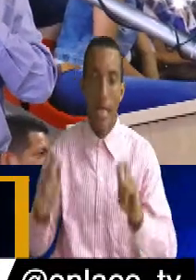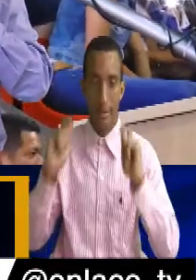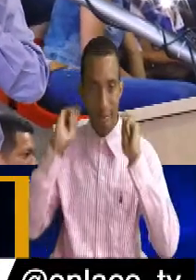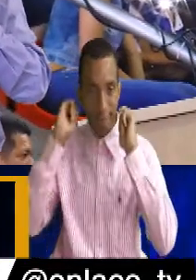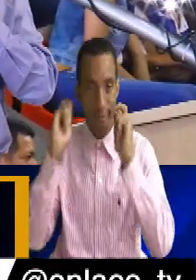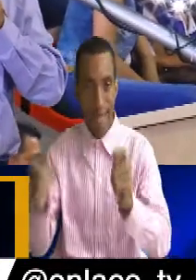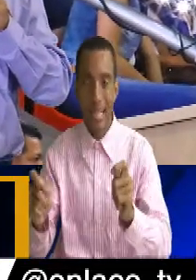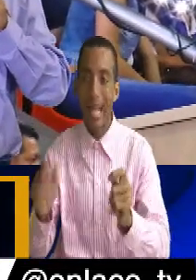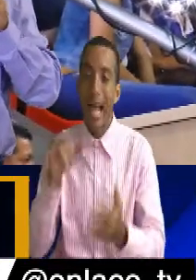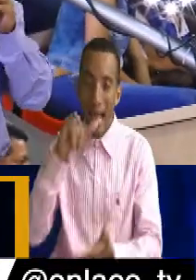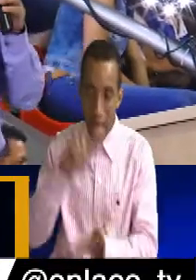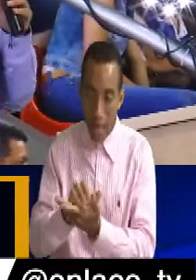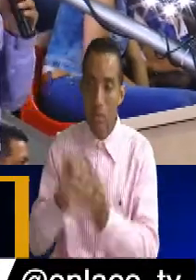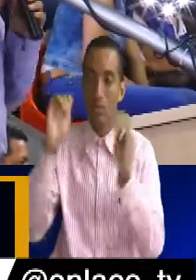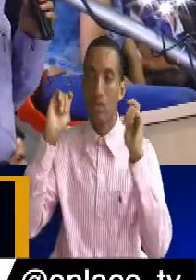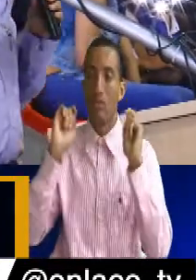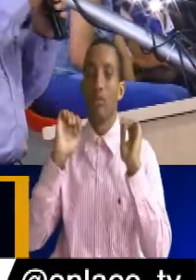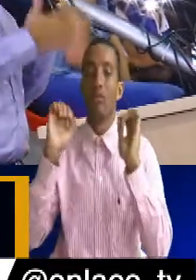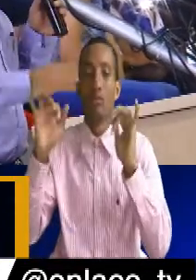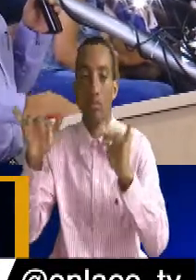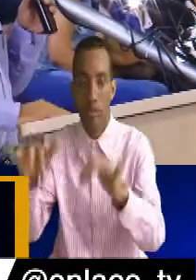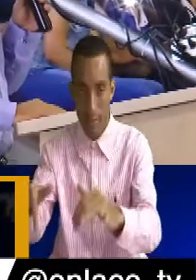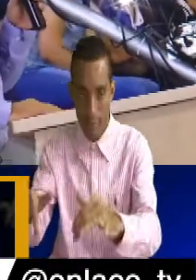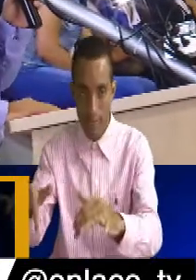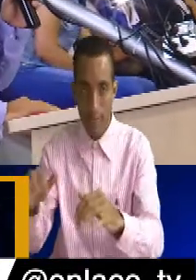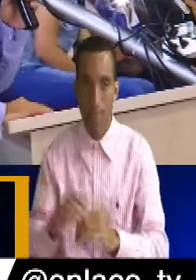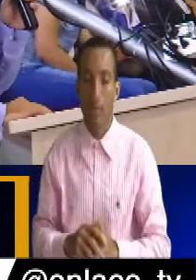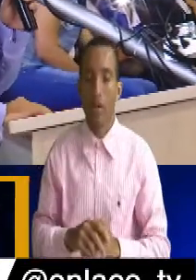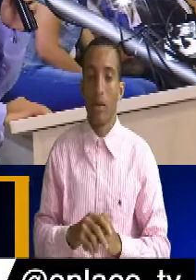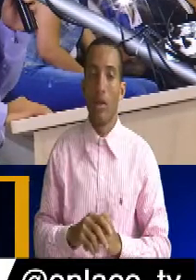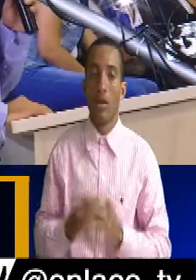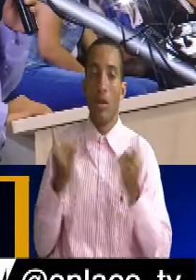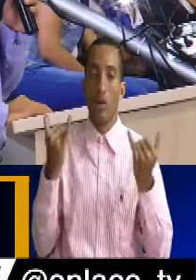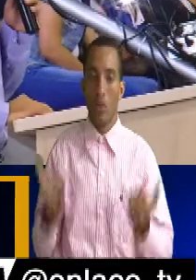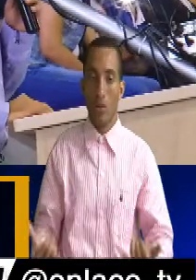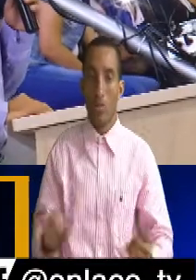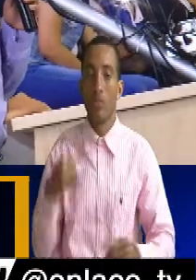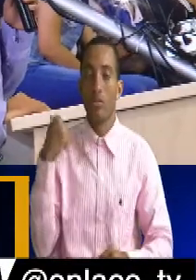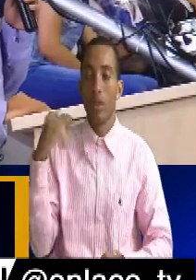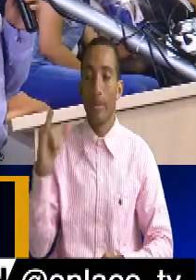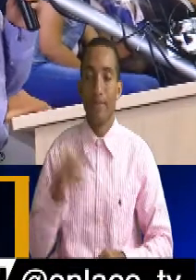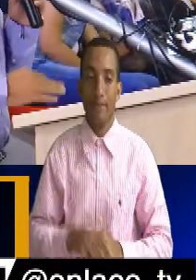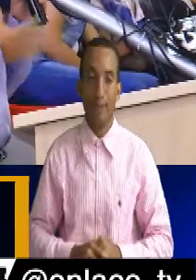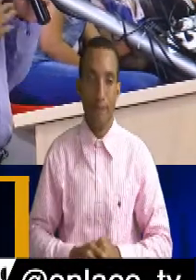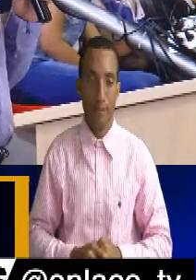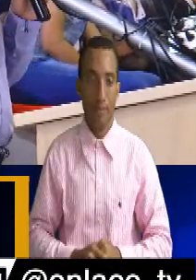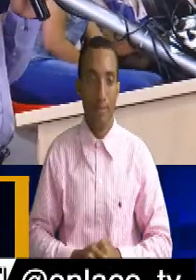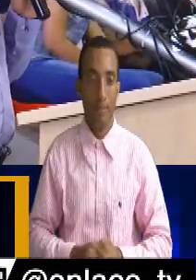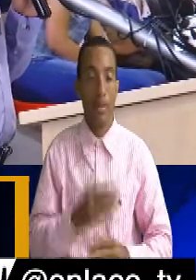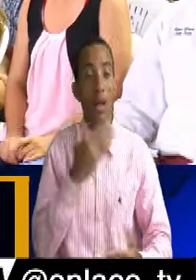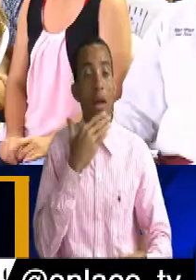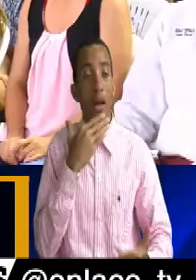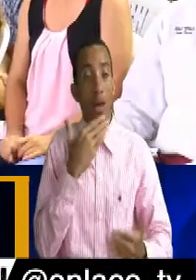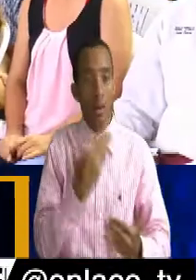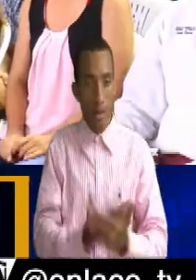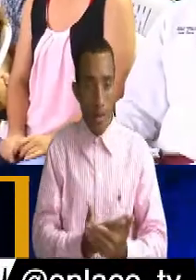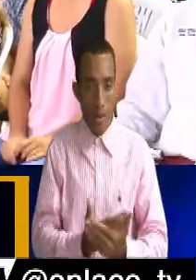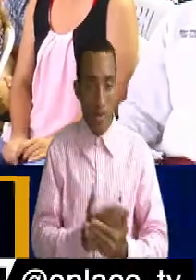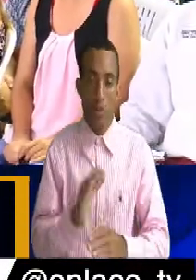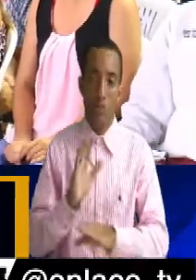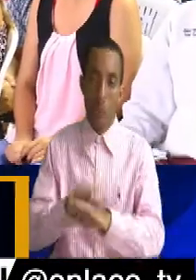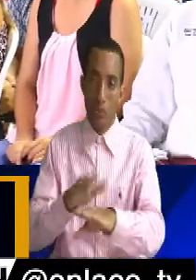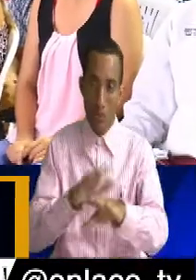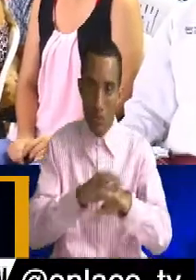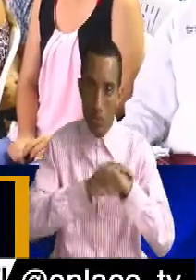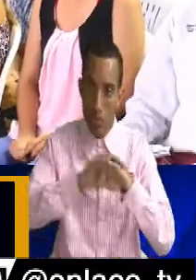es exclusivamente con los becados que actualmente gozan de este beneficio. Gracielena, muchísimas gracias. La invitación está abierta entonces para